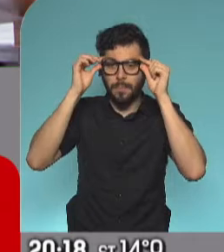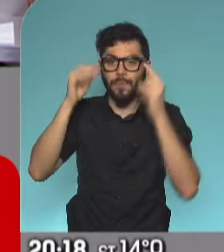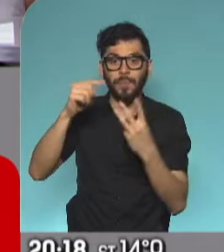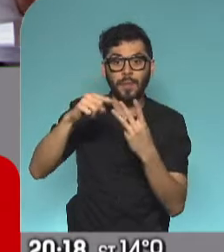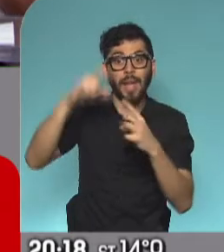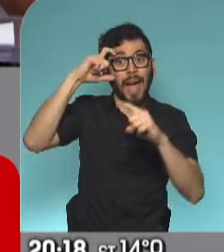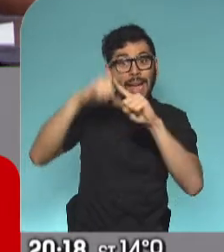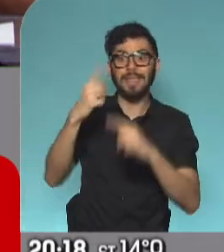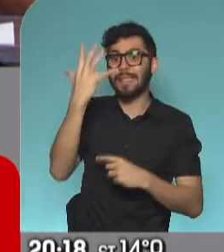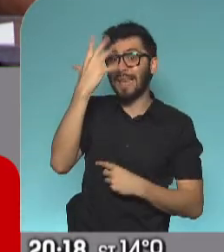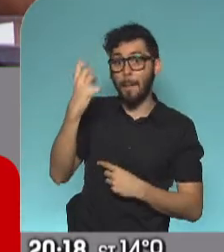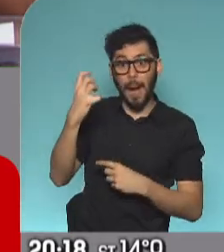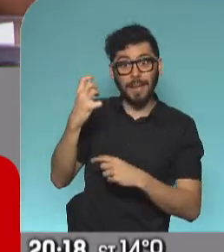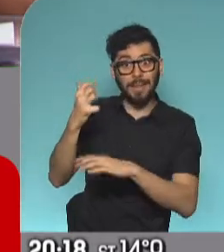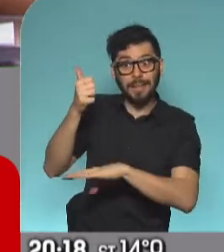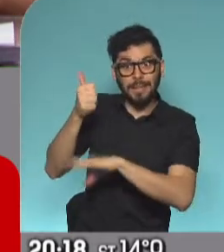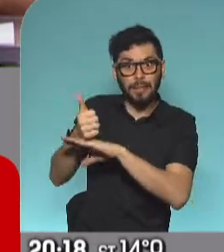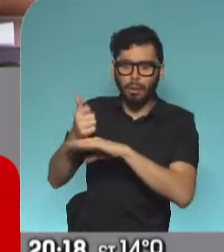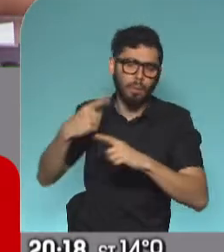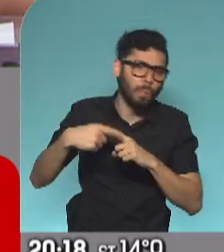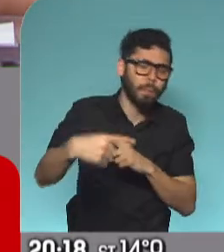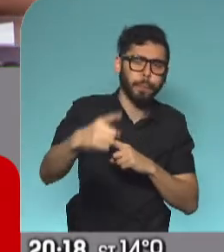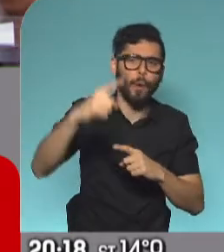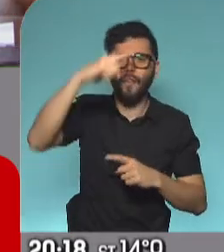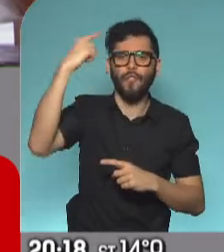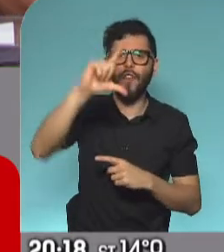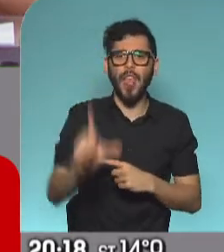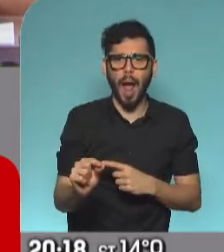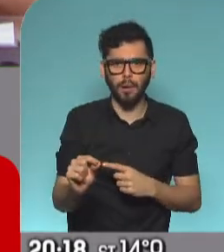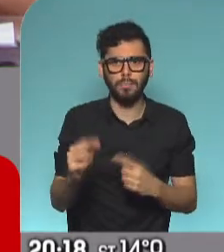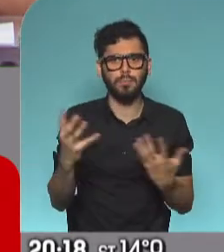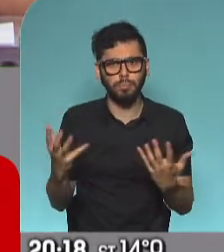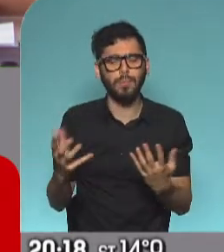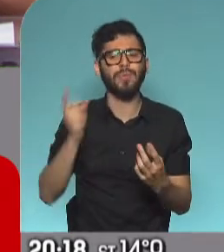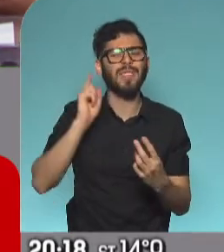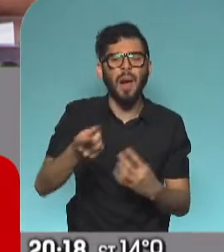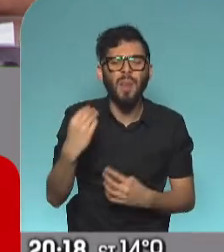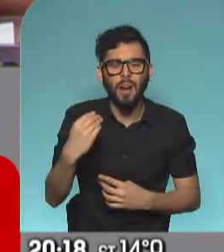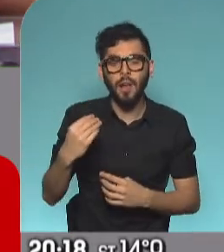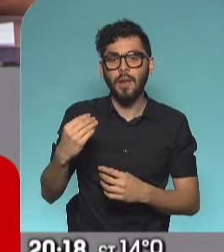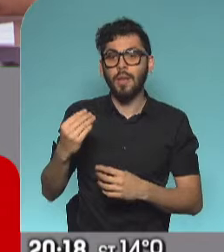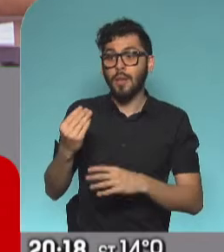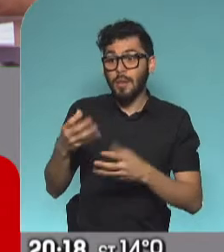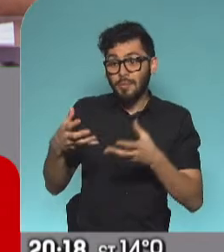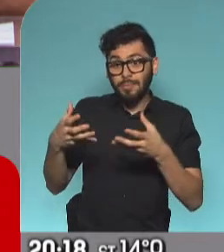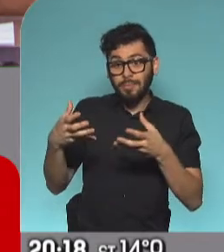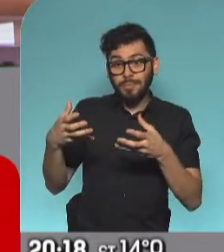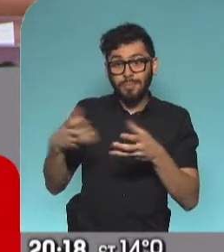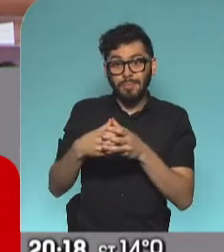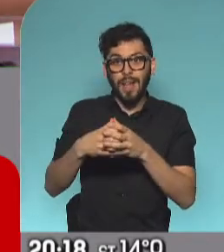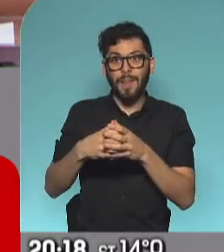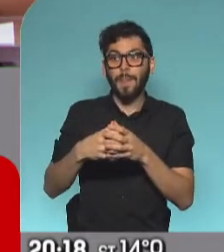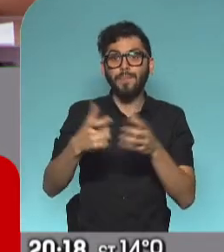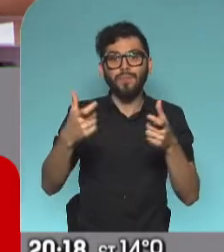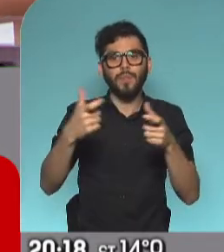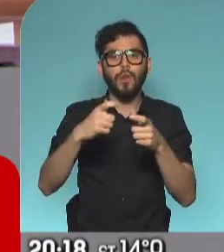decreto. Y se pone en análisis ahora porque el representante, también lo hablamos aquí hace un par de semanas, el representante del Ejecutivo en la magistratura,